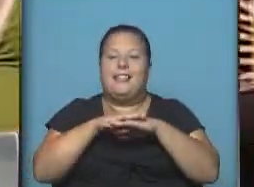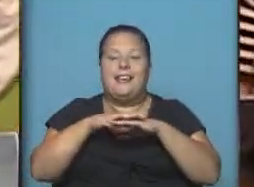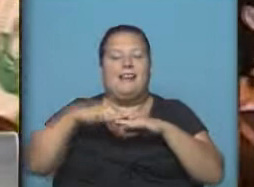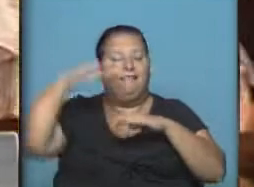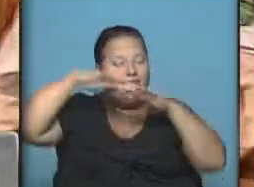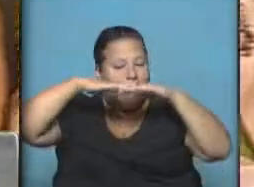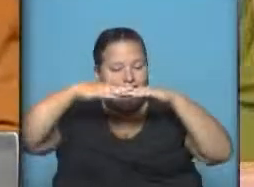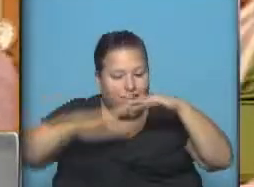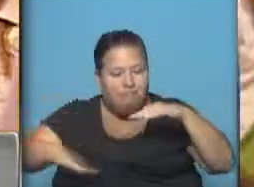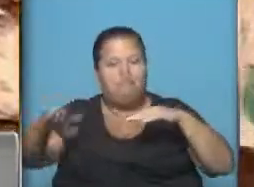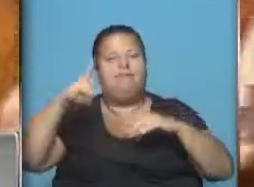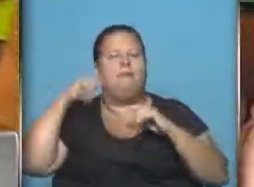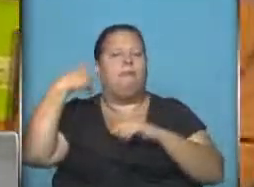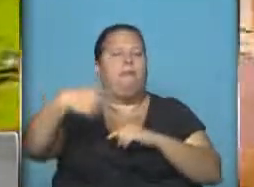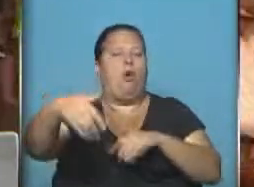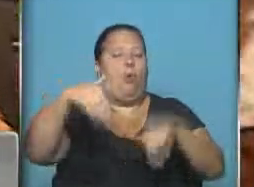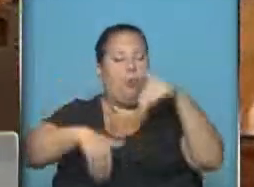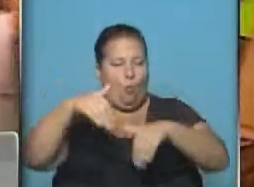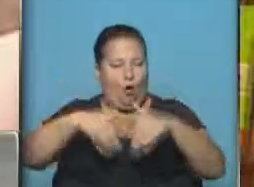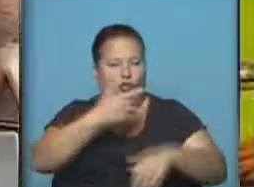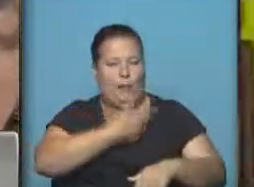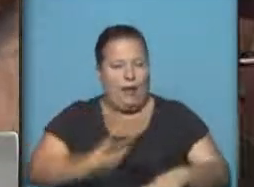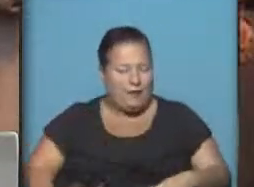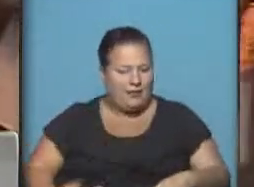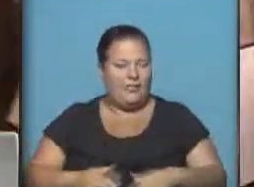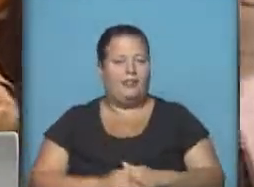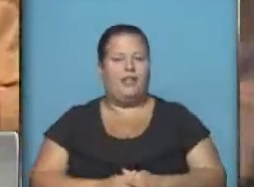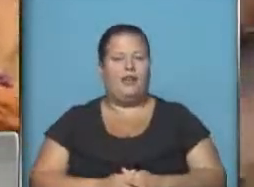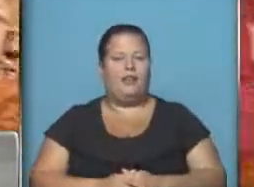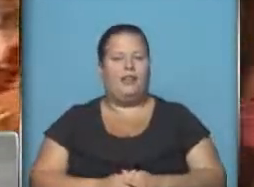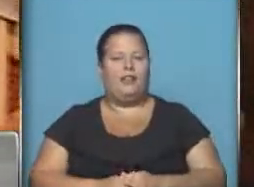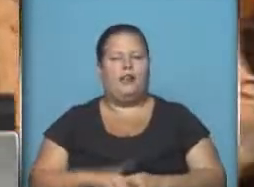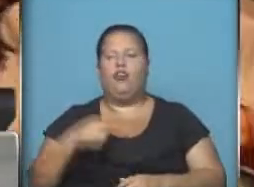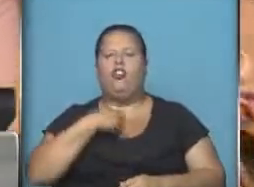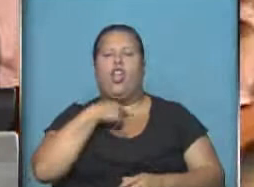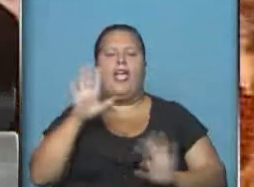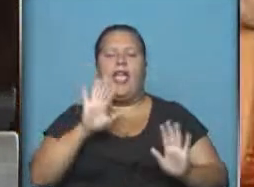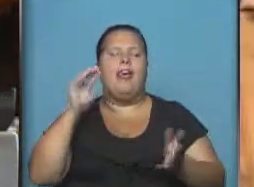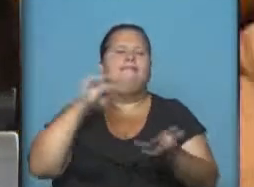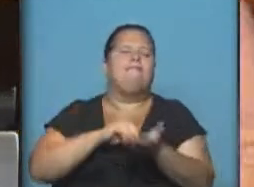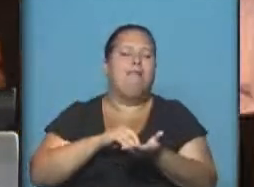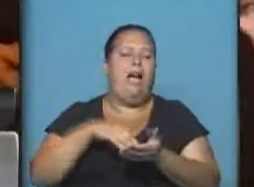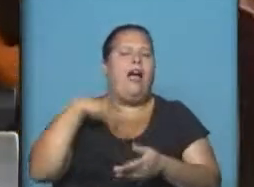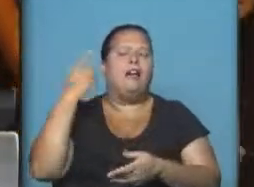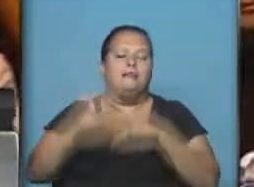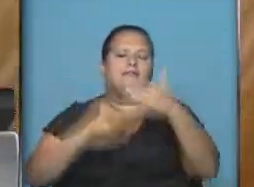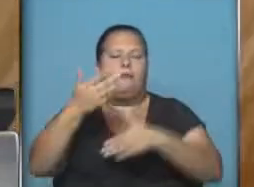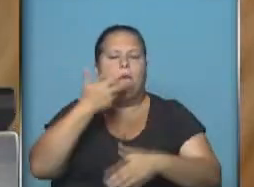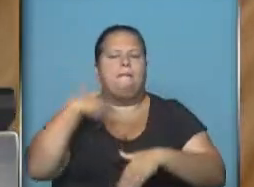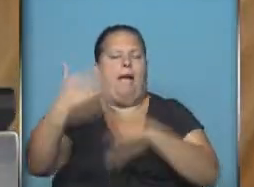alto, ante las próximas elecciones presidenciales, no vamos a pretender más que seguir